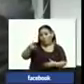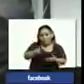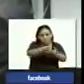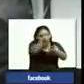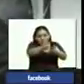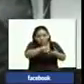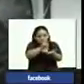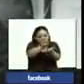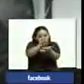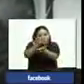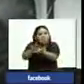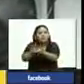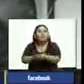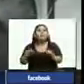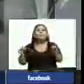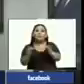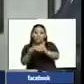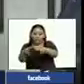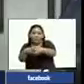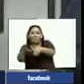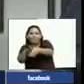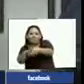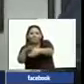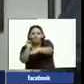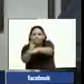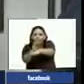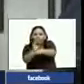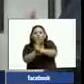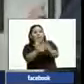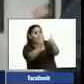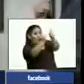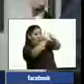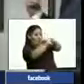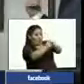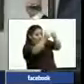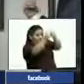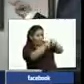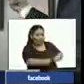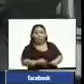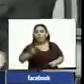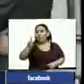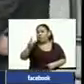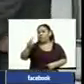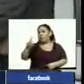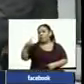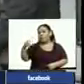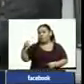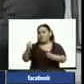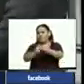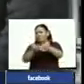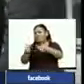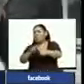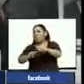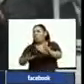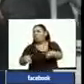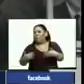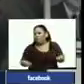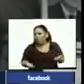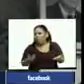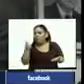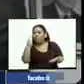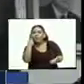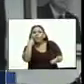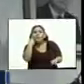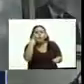así como también está sugiriendo que se reorienten 210 millones de dólares, los cuales no han sido